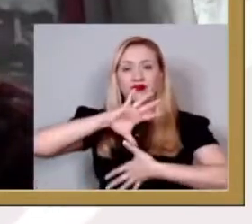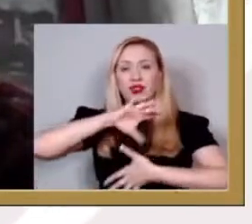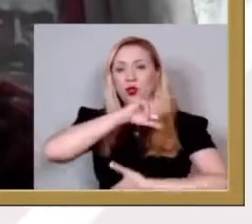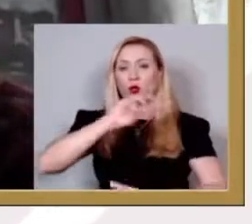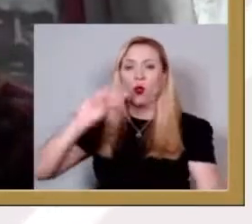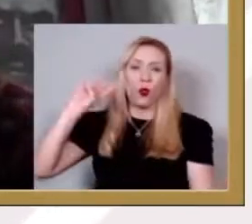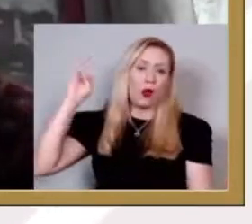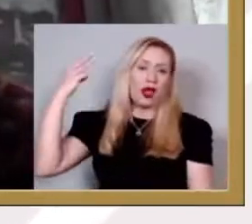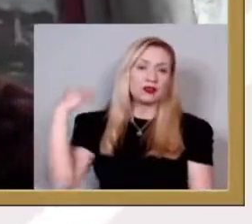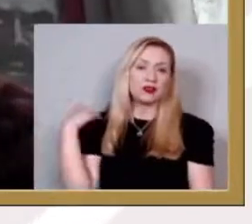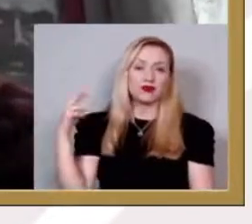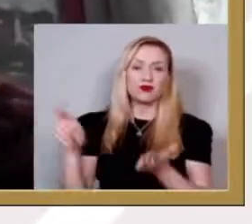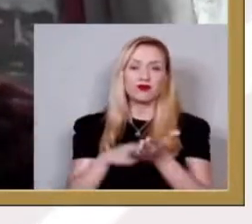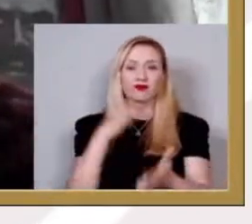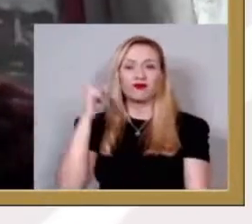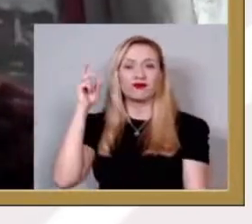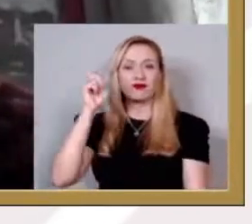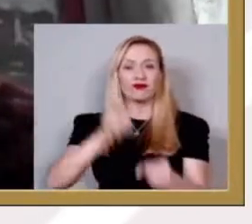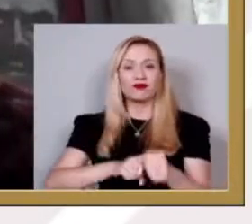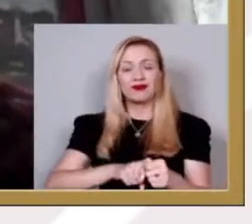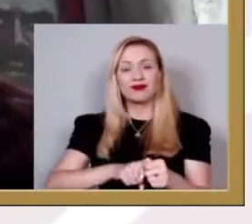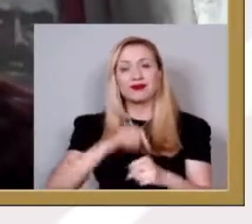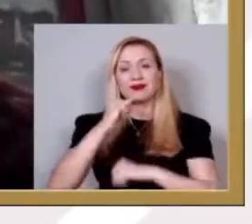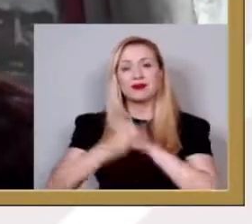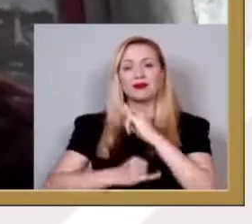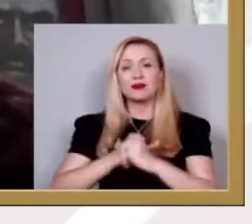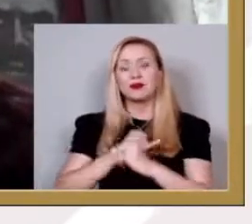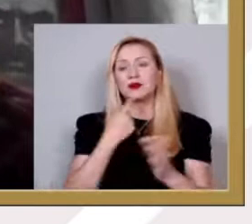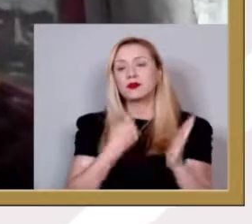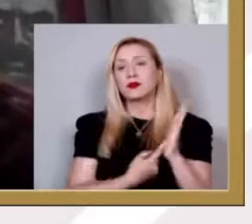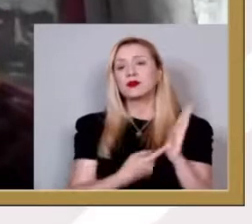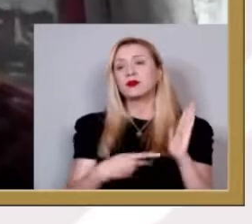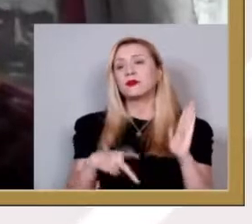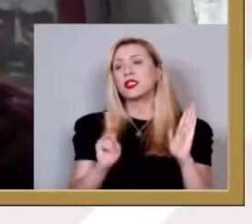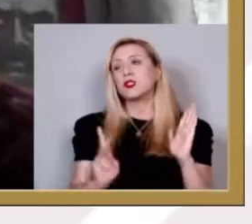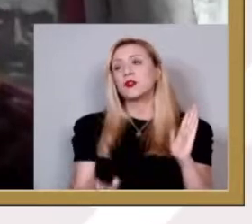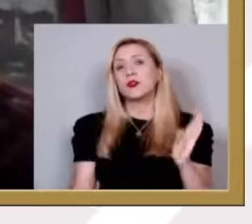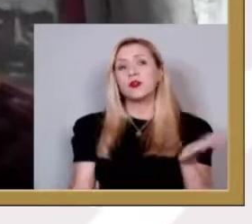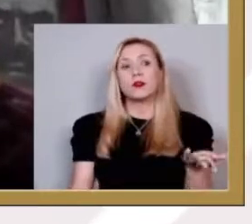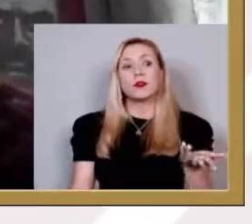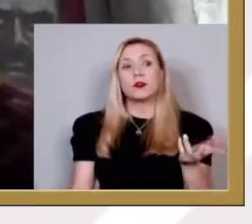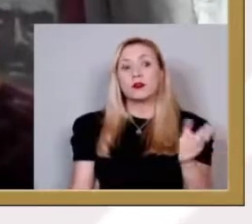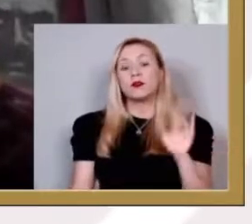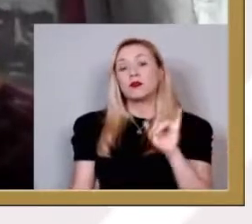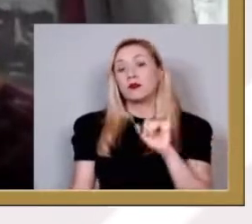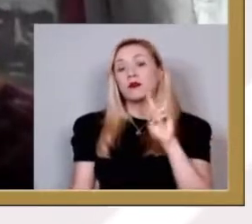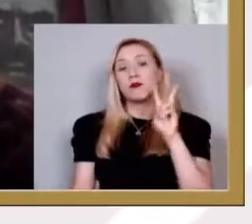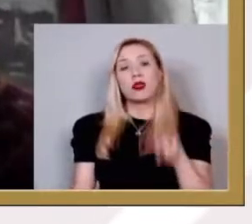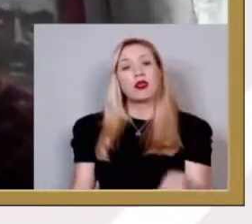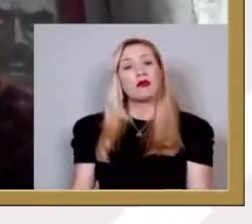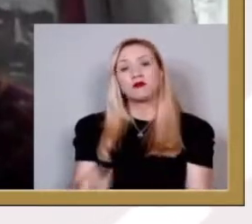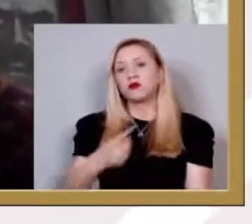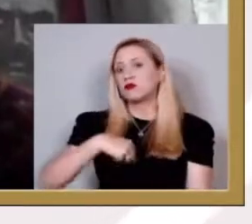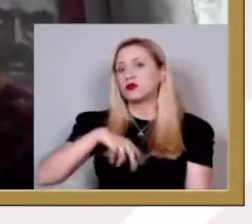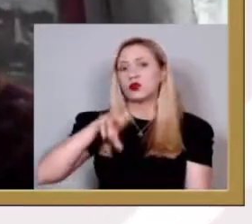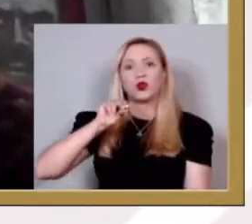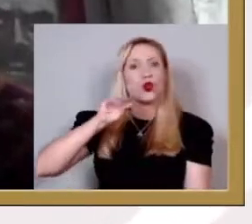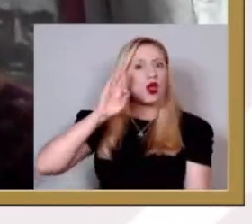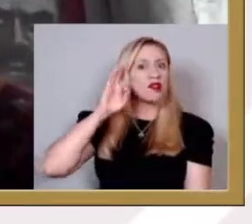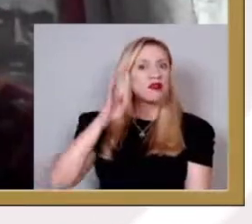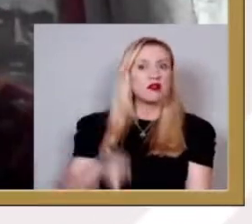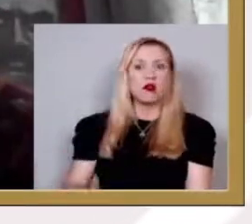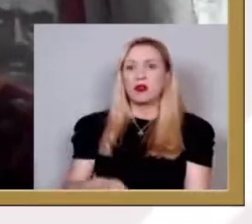convención se contempla esta situación. Definitivamente no aceptamos esa consideración